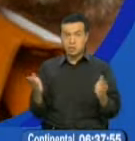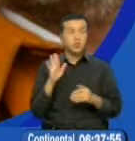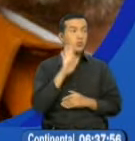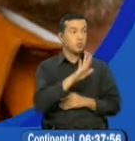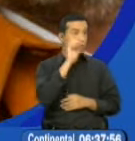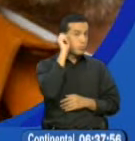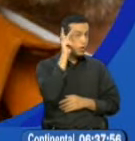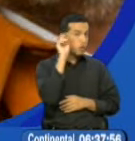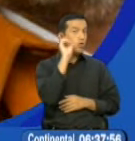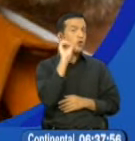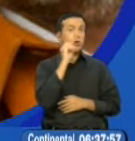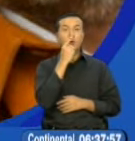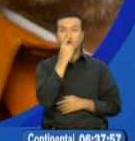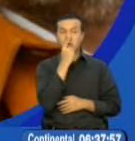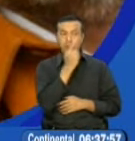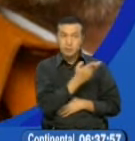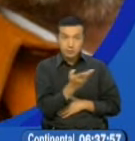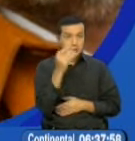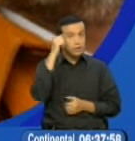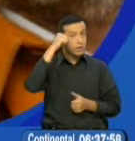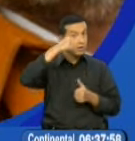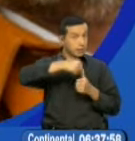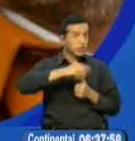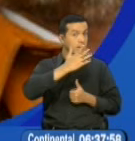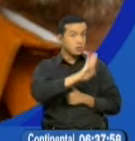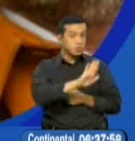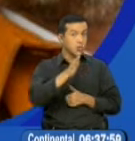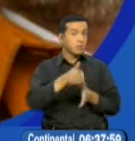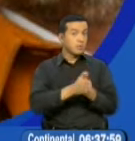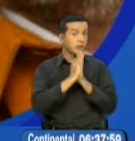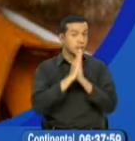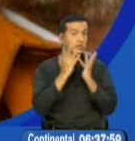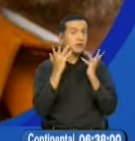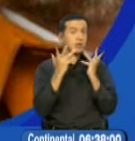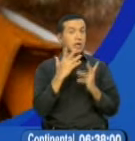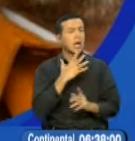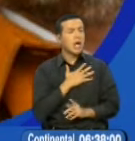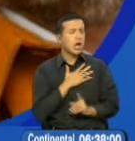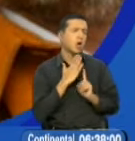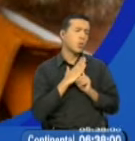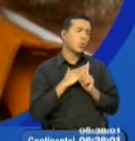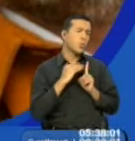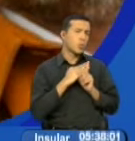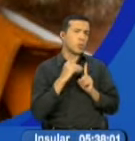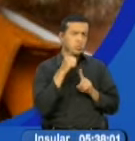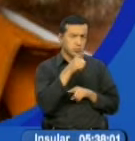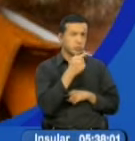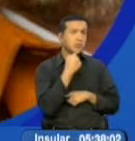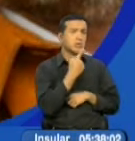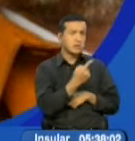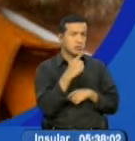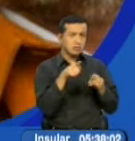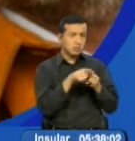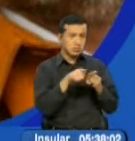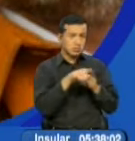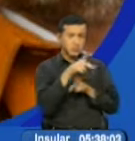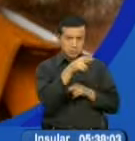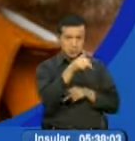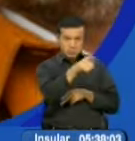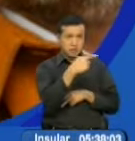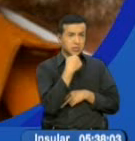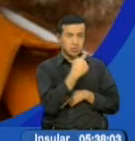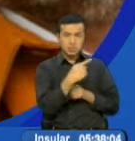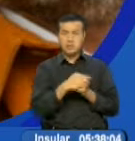juicio o a interés de ellos? Olvidas que están presentando peticiones para victimizarse, como me lo reconociste. Eso mismo se busca. En